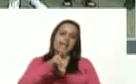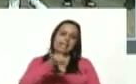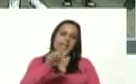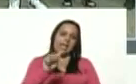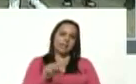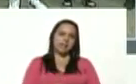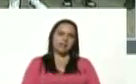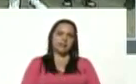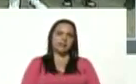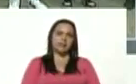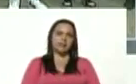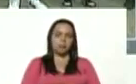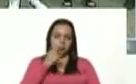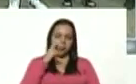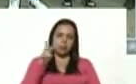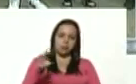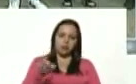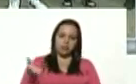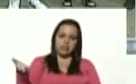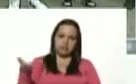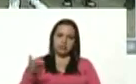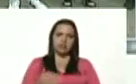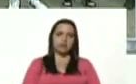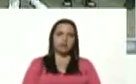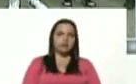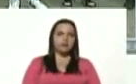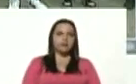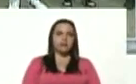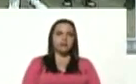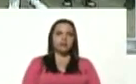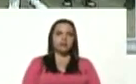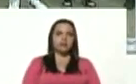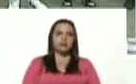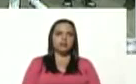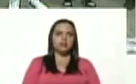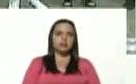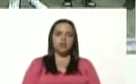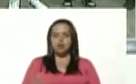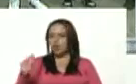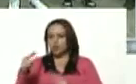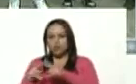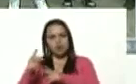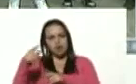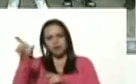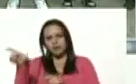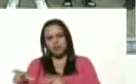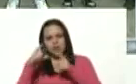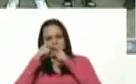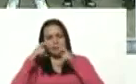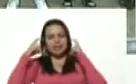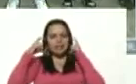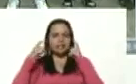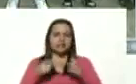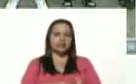Cuando los vi ustedes ahí, y vi a Alemán ahí. No lo reconocía, Alemán con su máscara. Y los